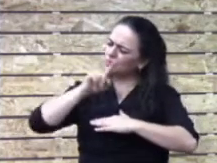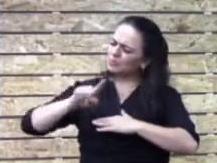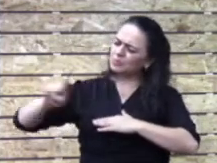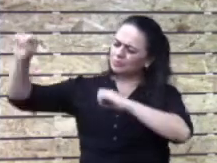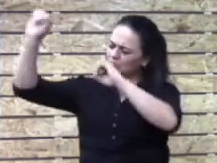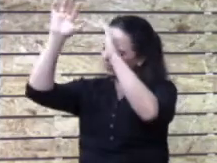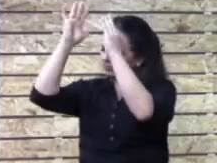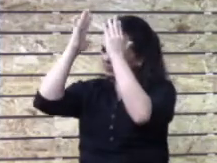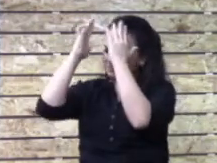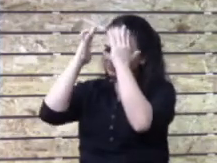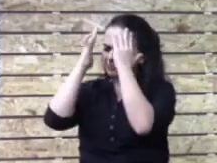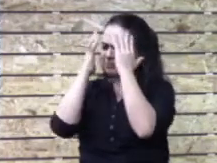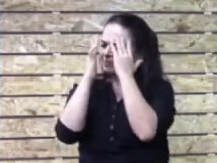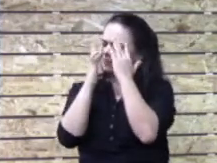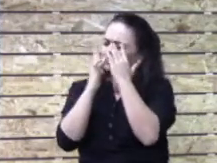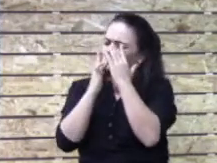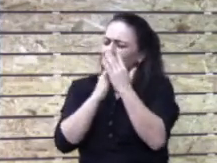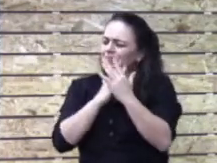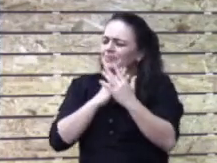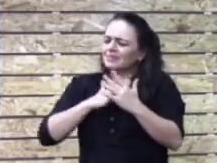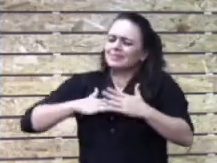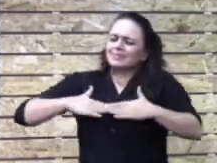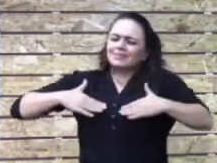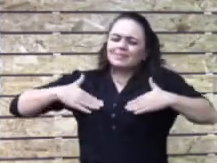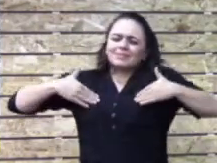Puedo ser